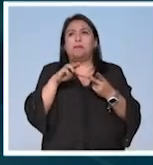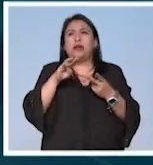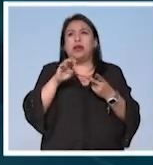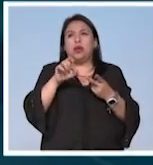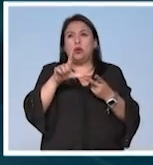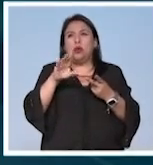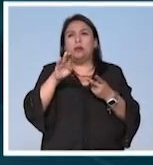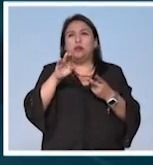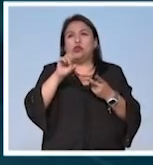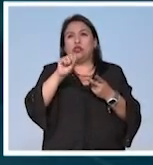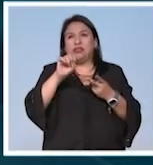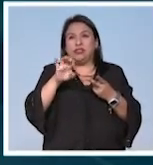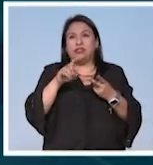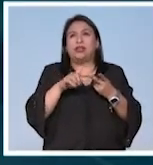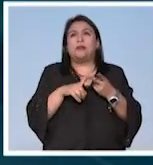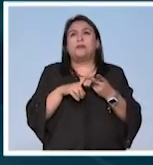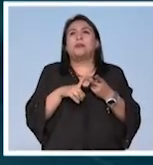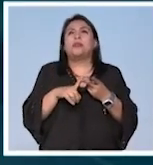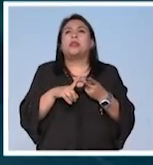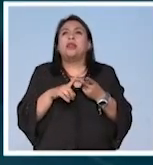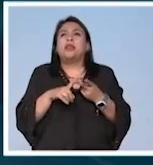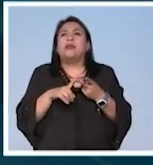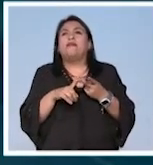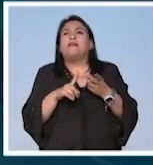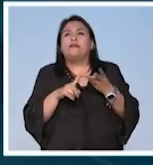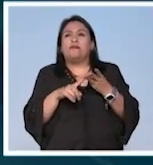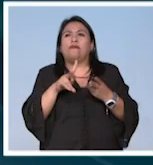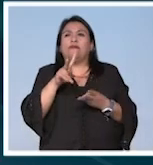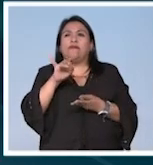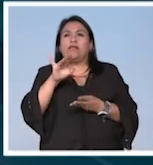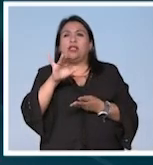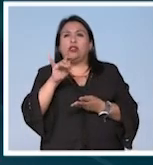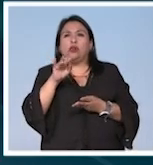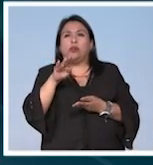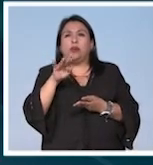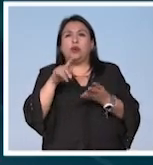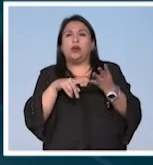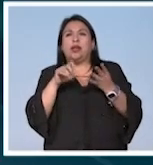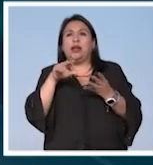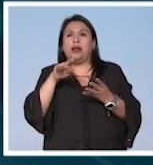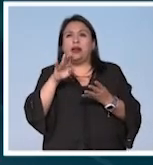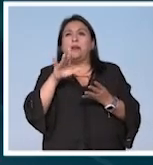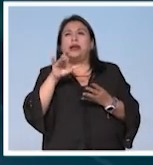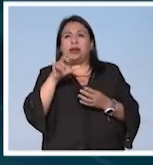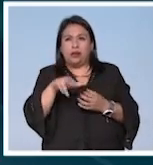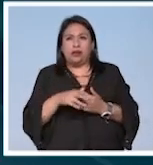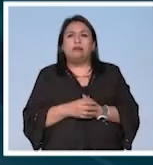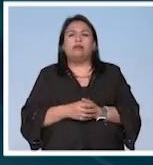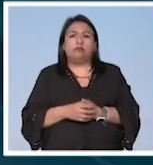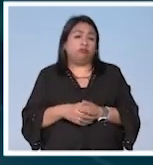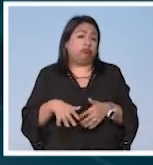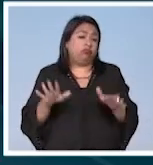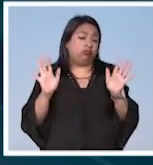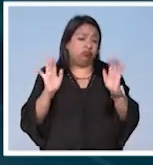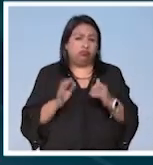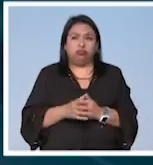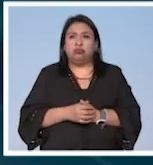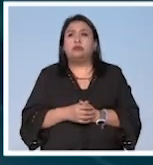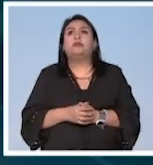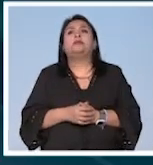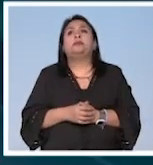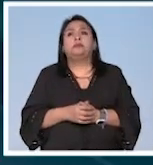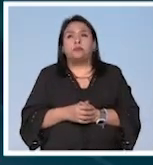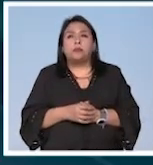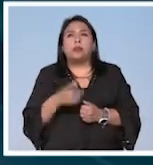Bosé Eh Víctor Manuel Víctor Manuel an Belén en fin y